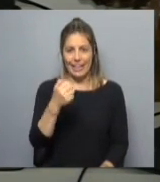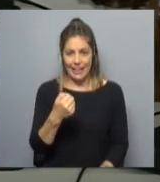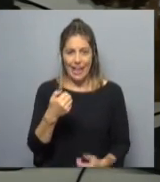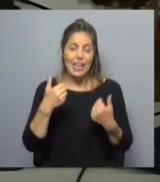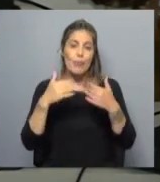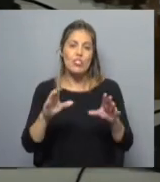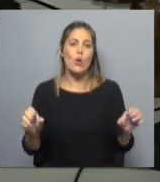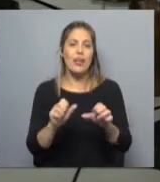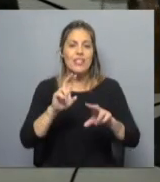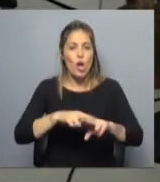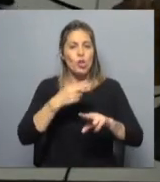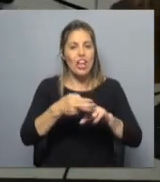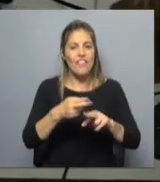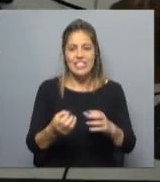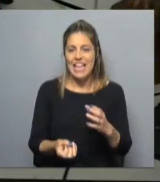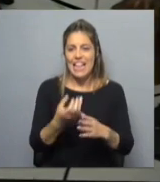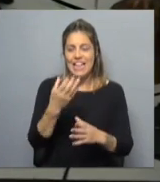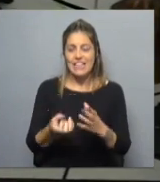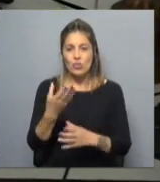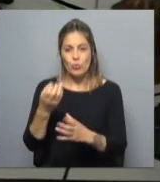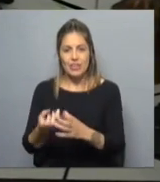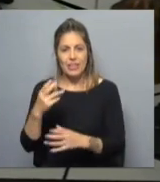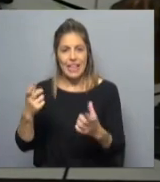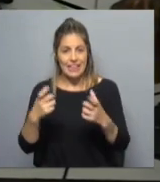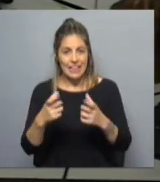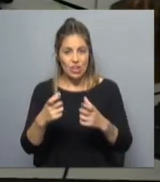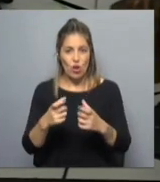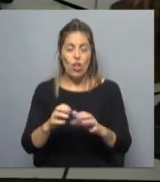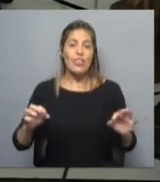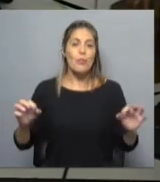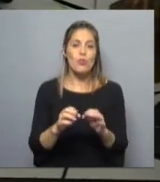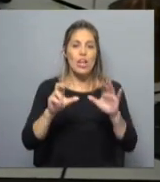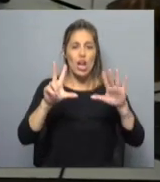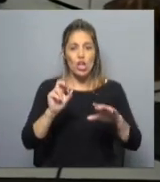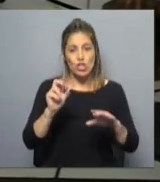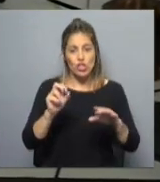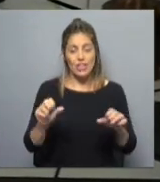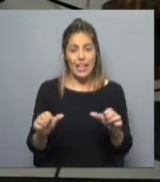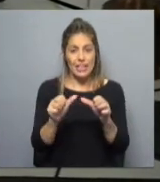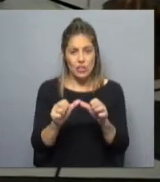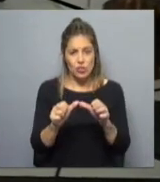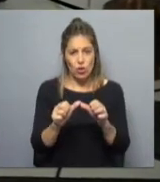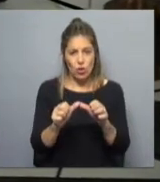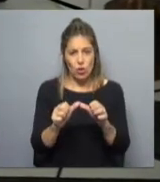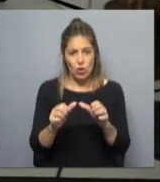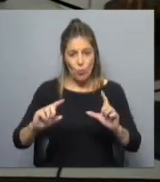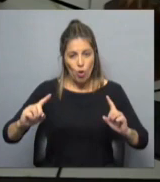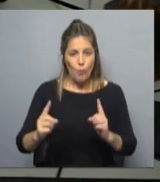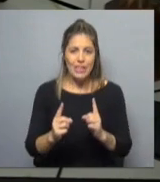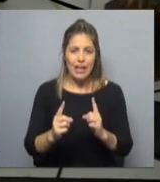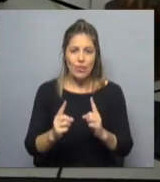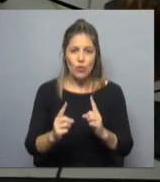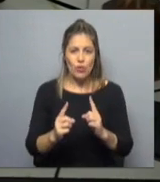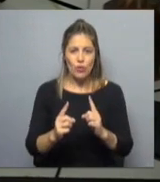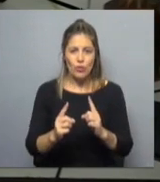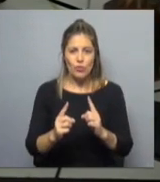empezó a hacer reediciones de discos de música de los 80. Hizo un compilado en principio, que se